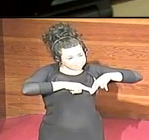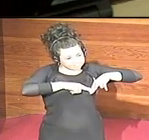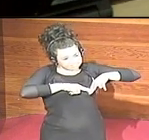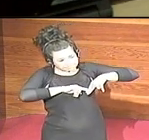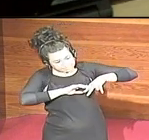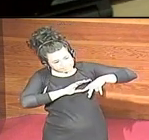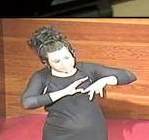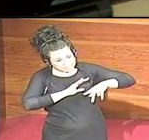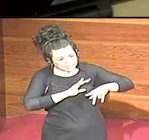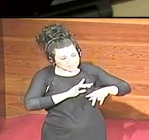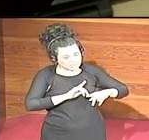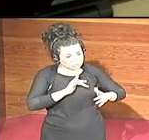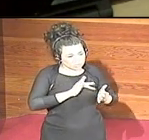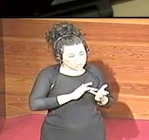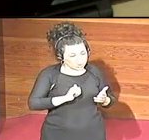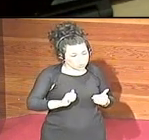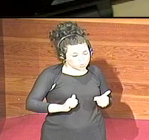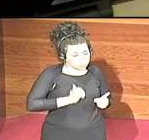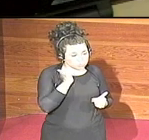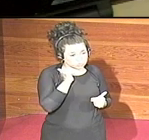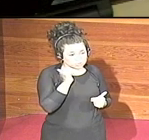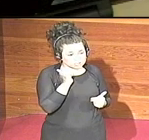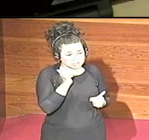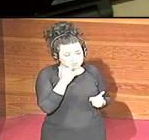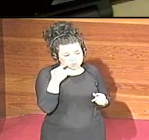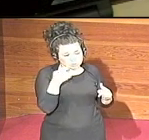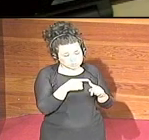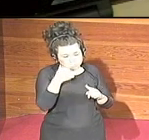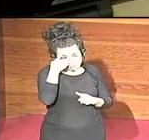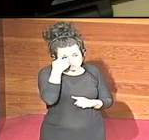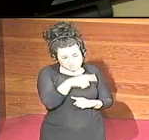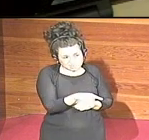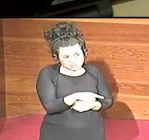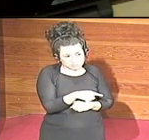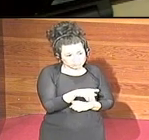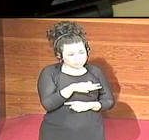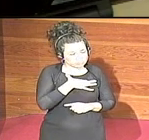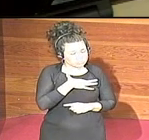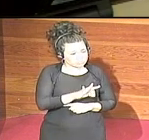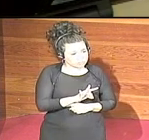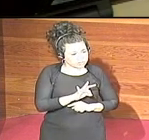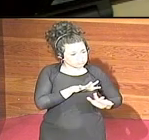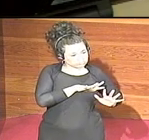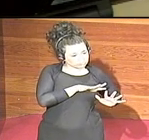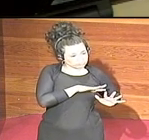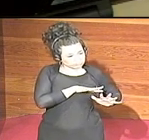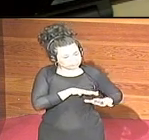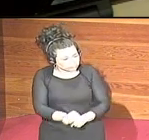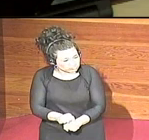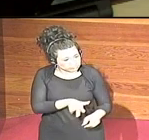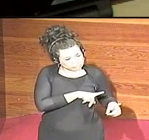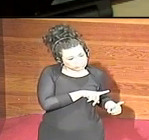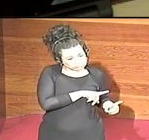oportunidad para saber si podían llevar a cabo la agresión, la intervención, la